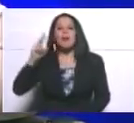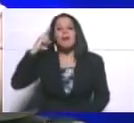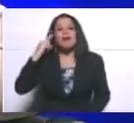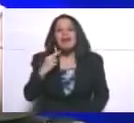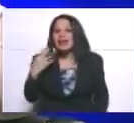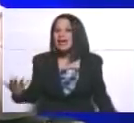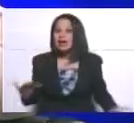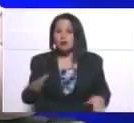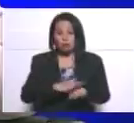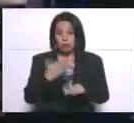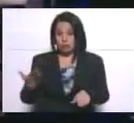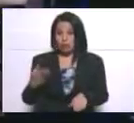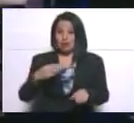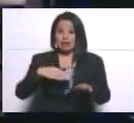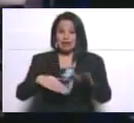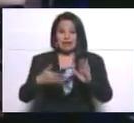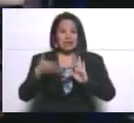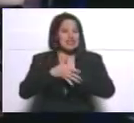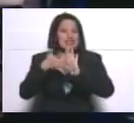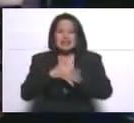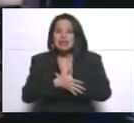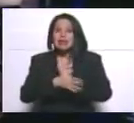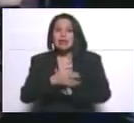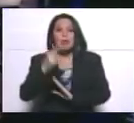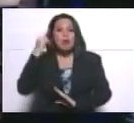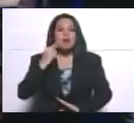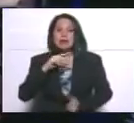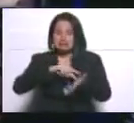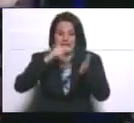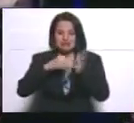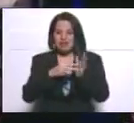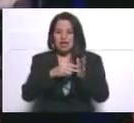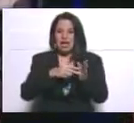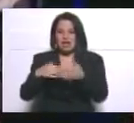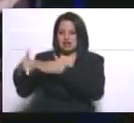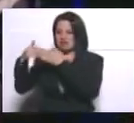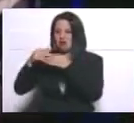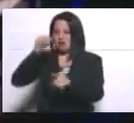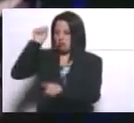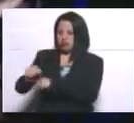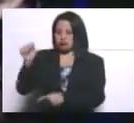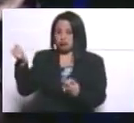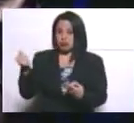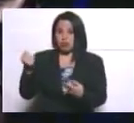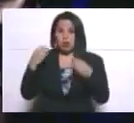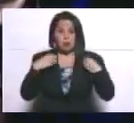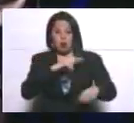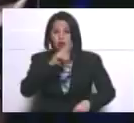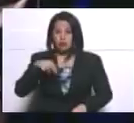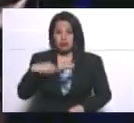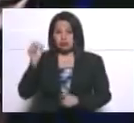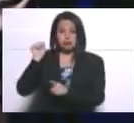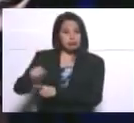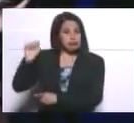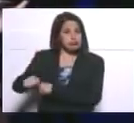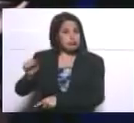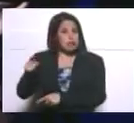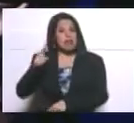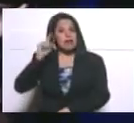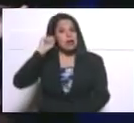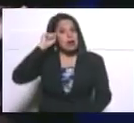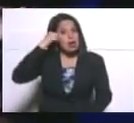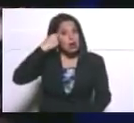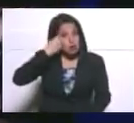trata justamente de eso. Y lo que usted decía, ser bolivariano es ser antiimperialista. Nosotros derrotamos imperios. A veces hay que recordárselo.